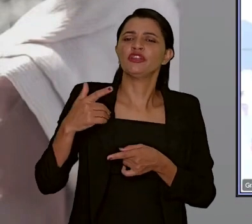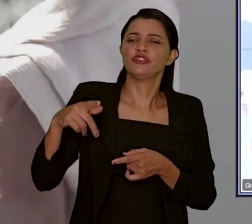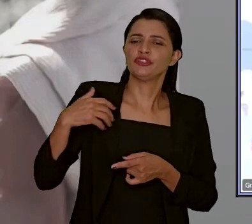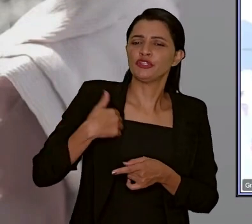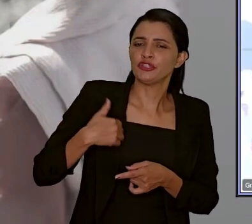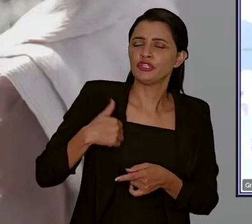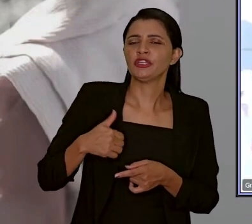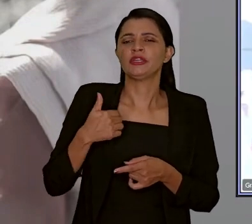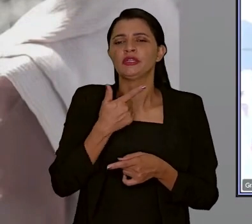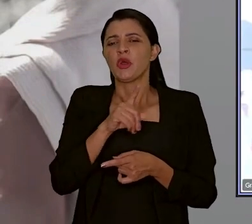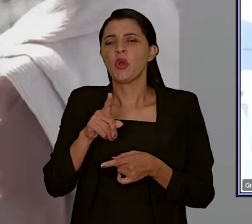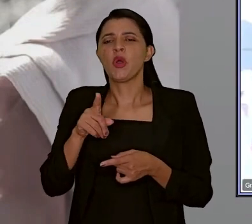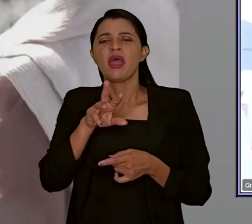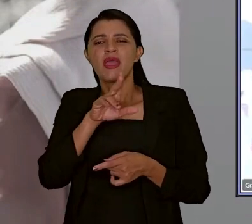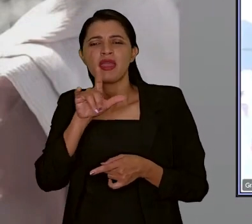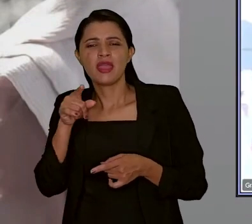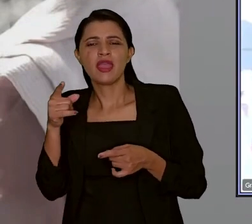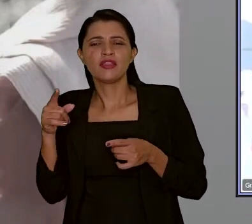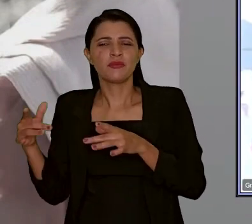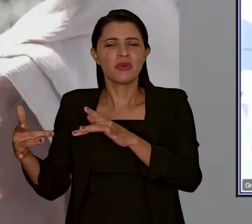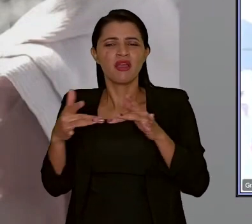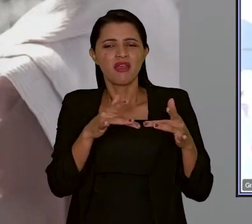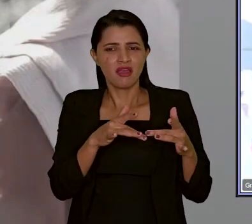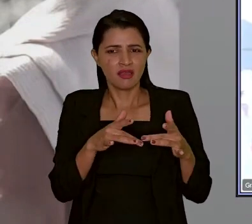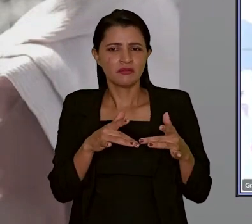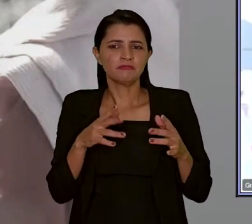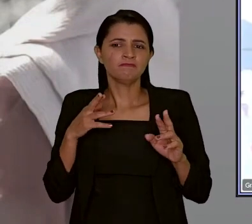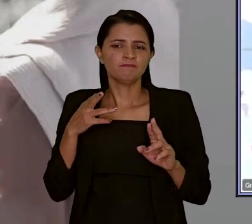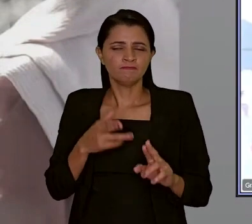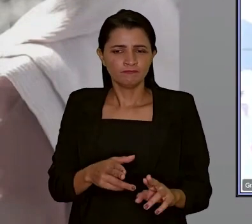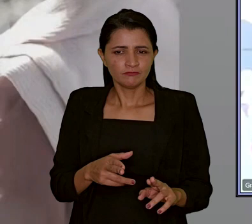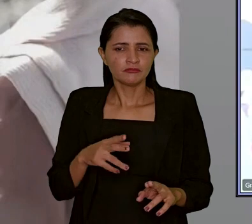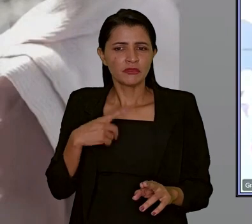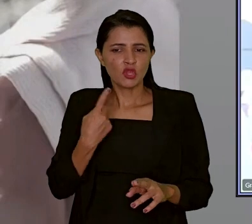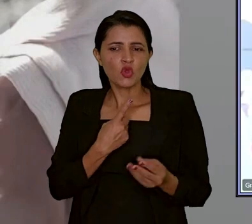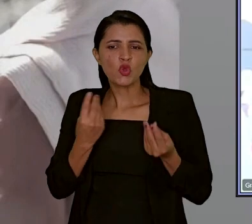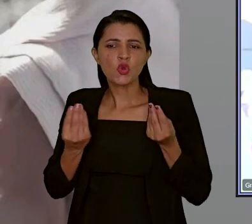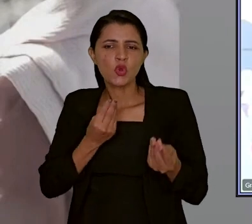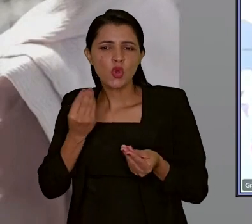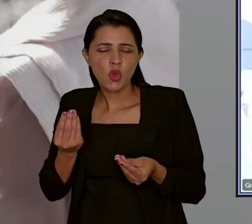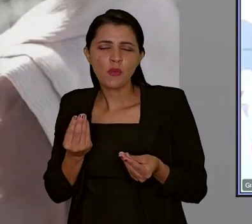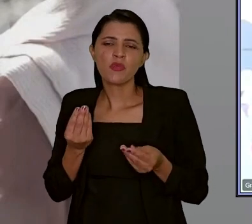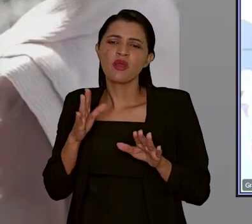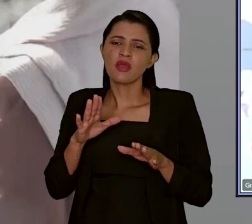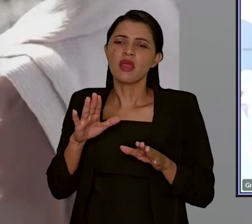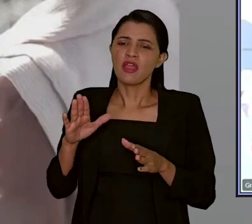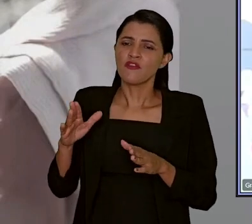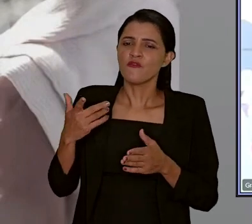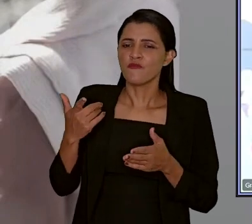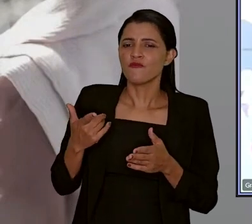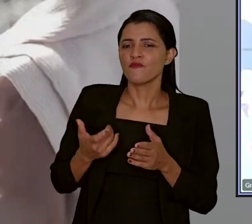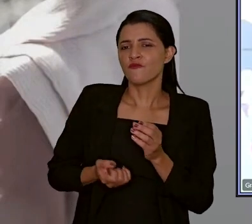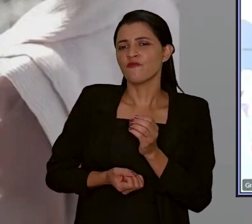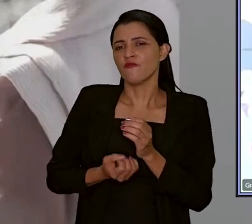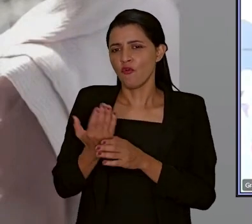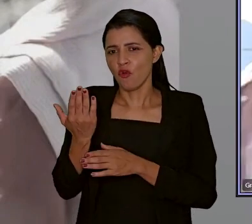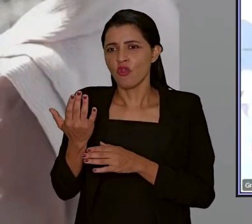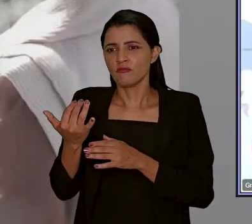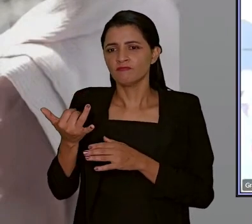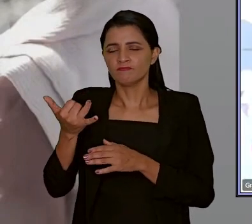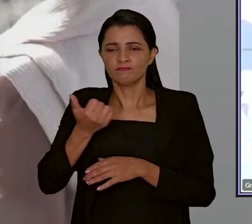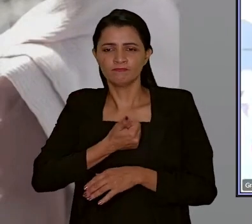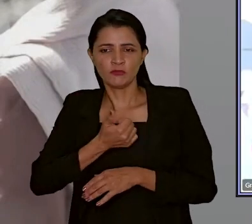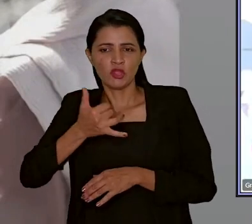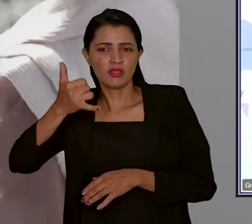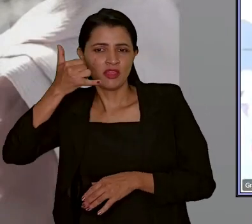pusimos expedientes y más, pero así explicamos cómo un juez levantando un teléfono puede